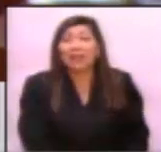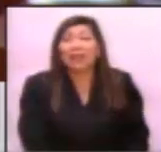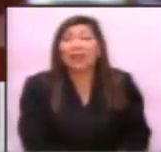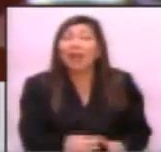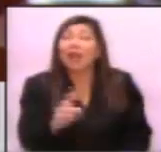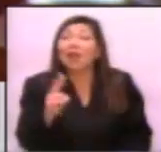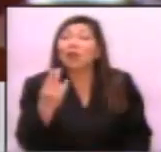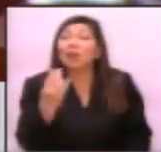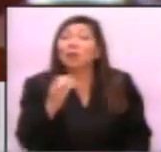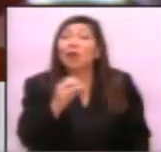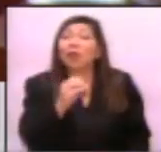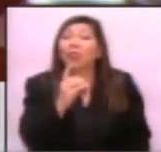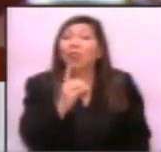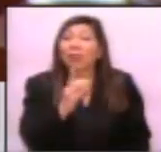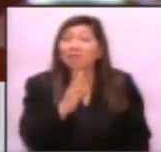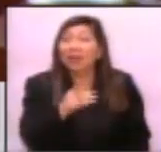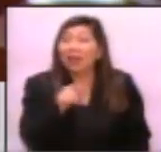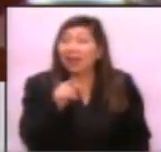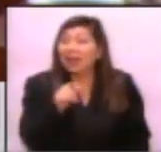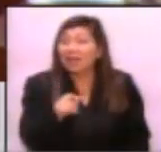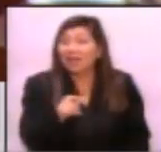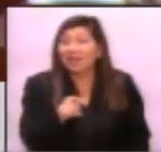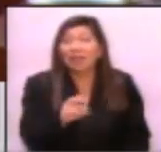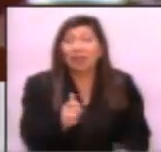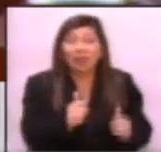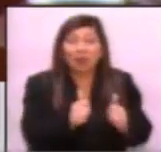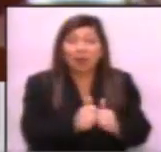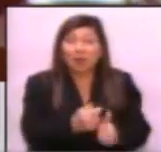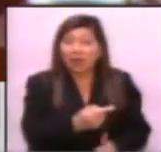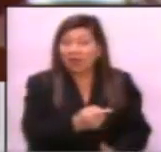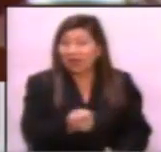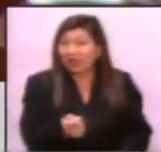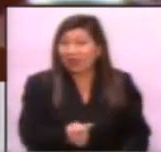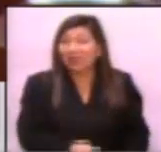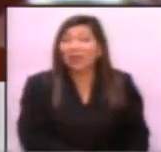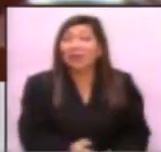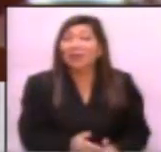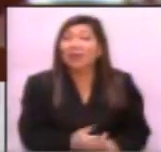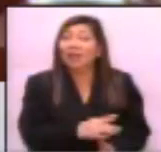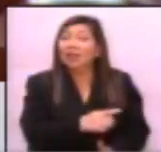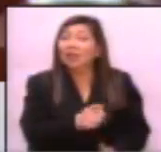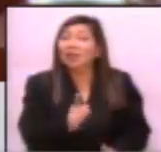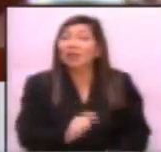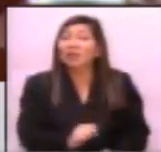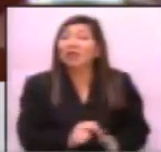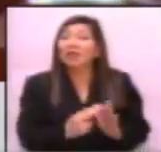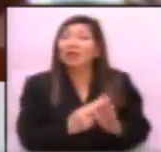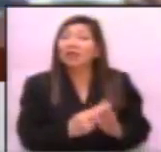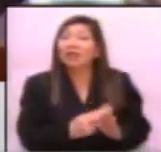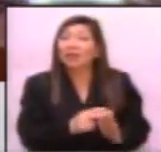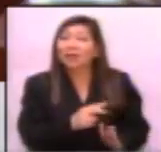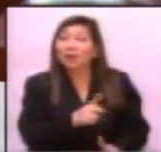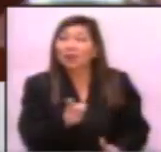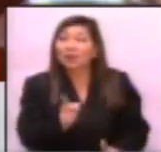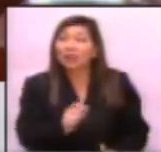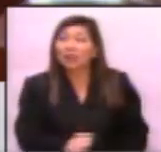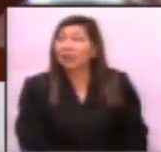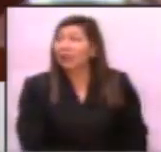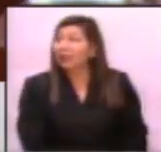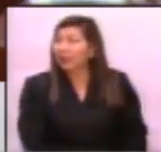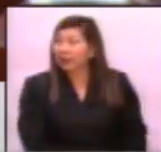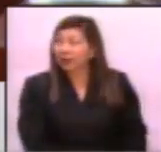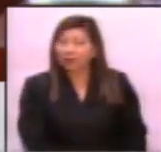gran corrupción de Odebrecht, ahí está al lado de ustedes, parte de ustedes, representante de